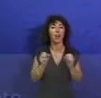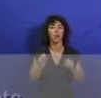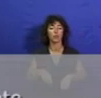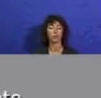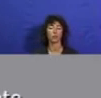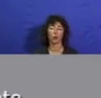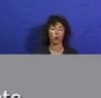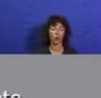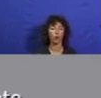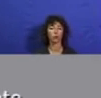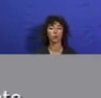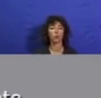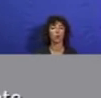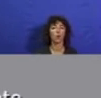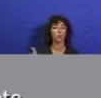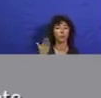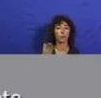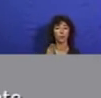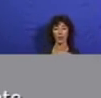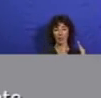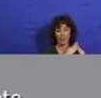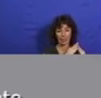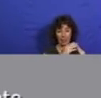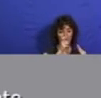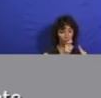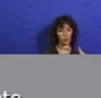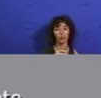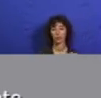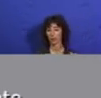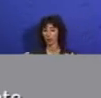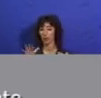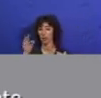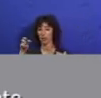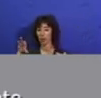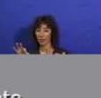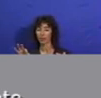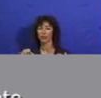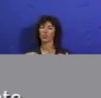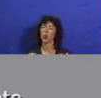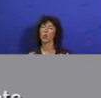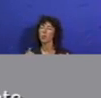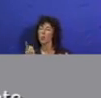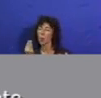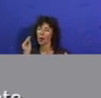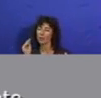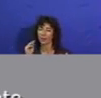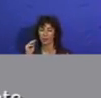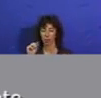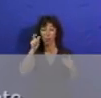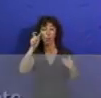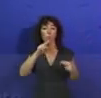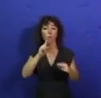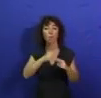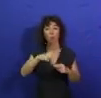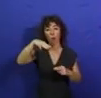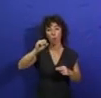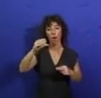que presentan, hablan de las casitas efemeras, yo también incluiría Maciot, porque así creo que era como se acordó y como se estableció en el